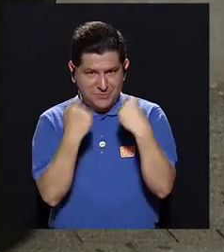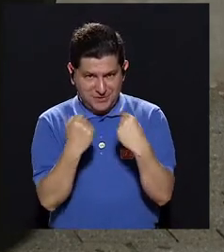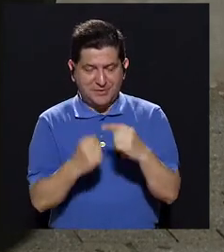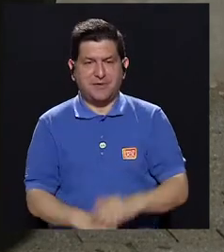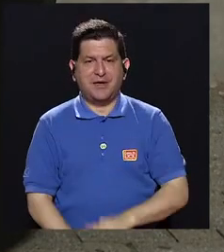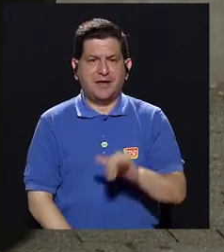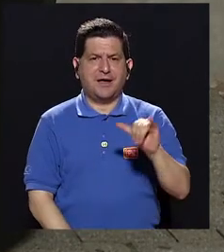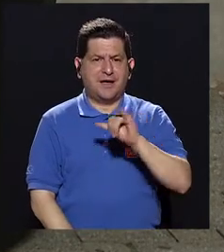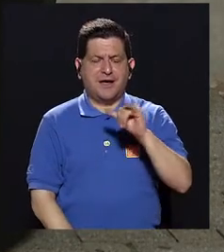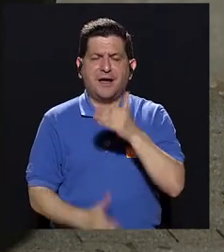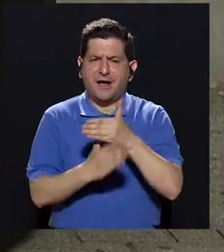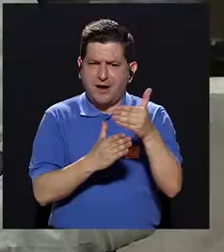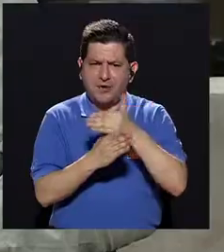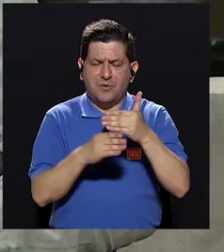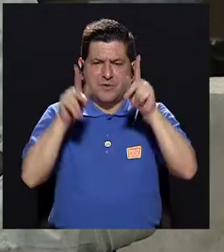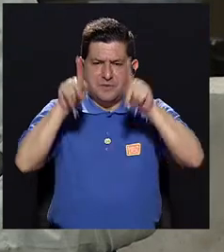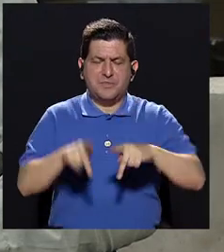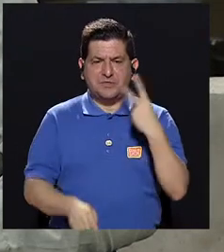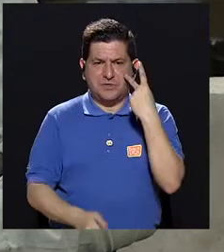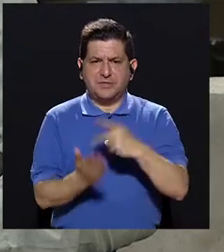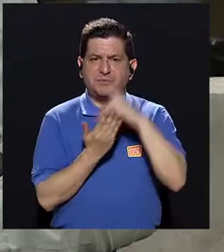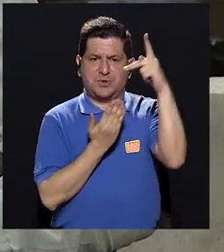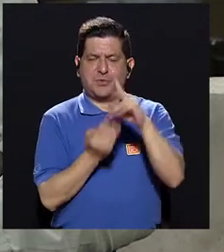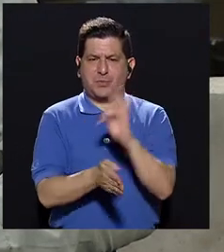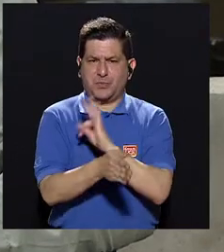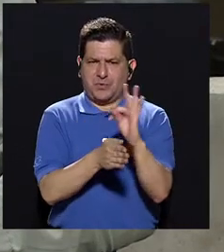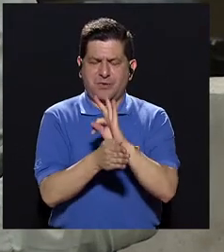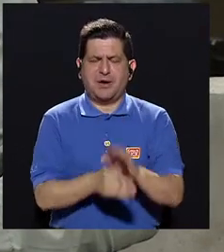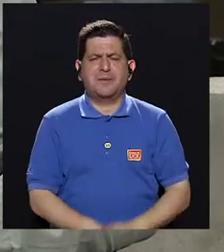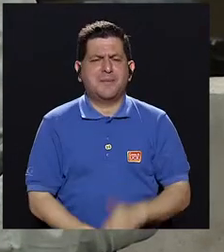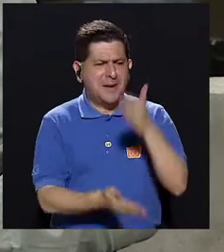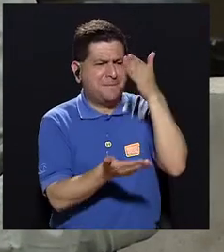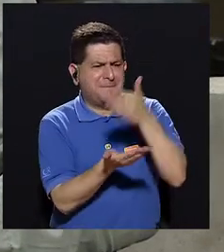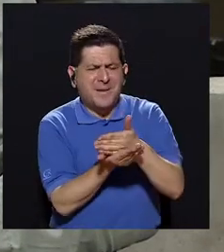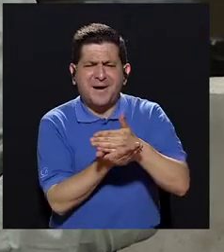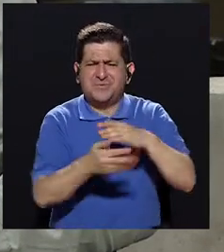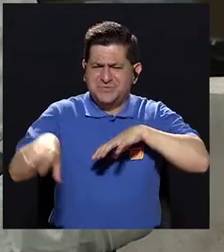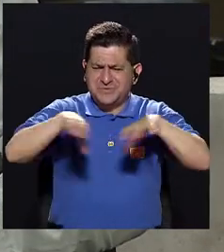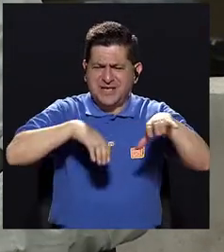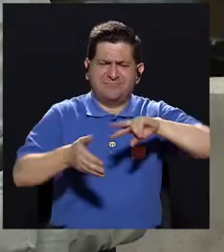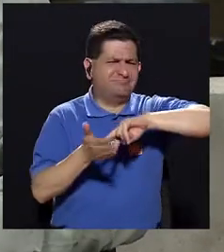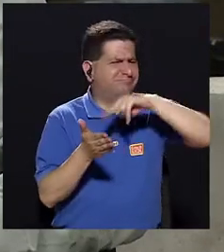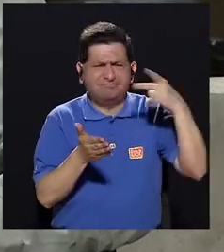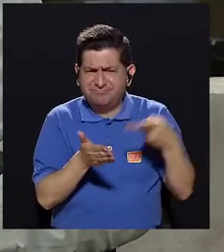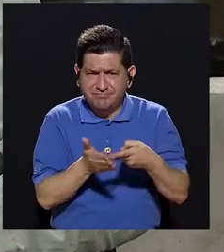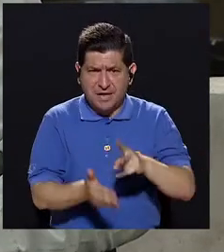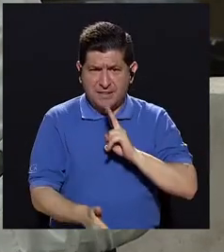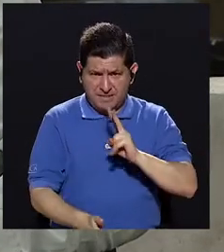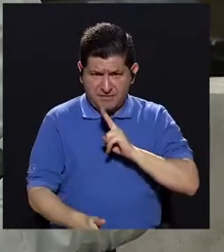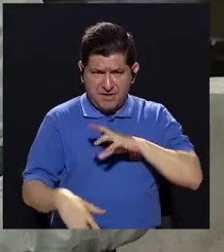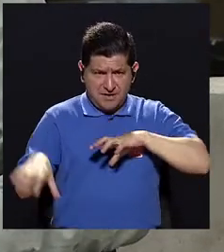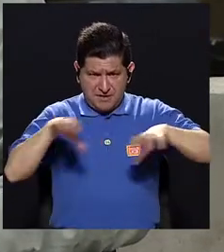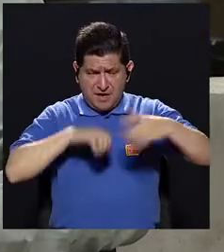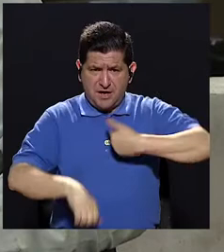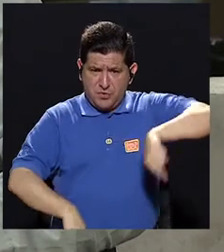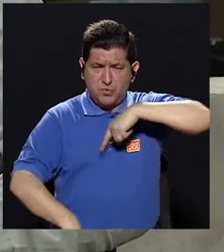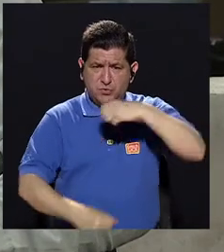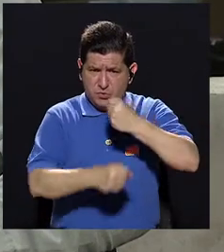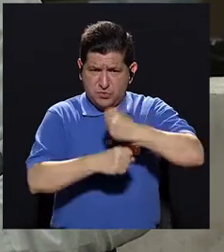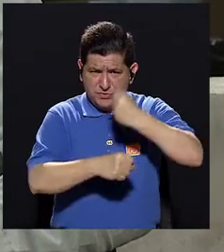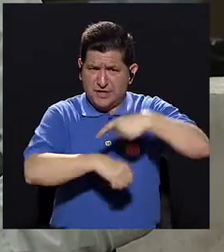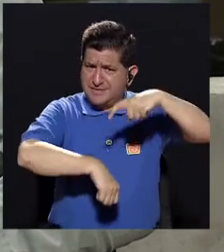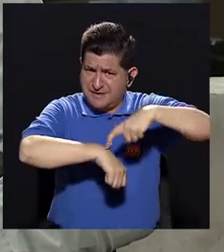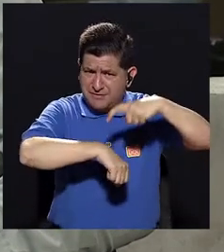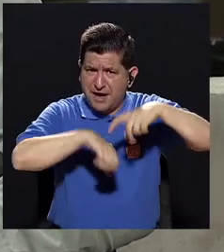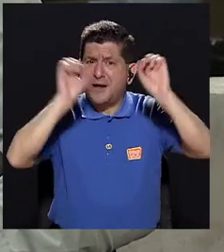en este momento y poder compartir con nuestros televidentes qué son las pausas activas. ¿Y es posible realmente moverse mientras estamos